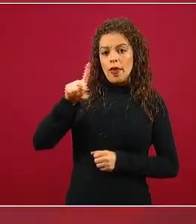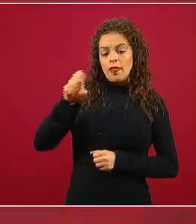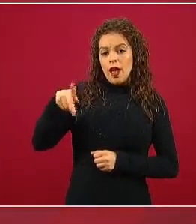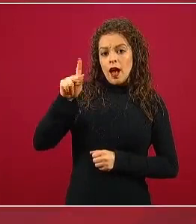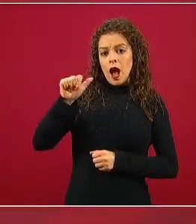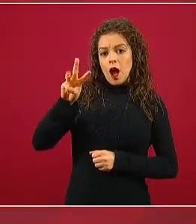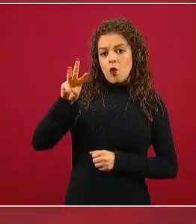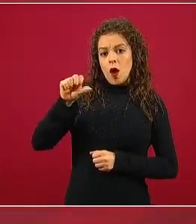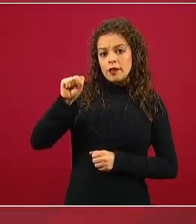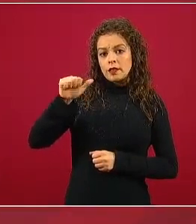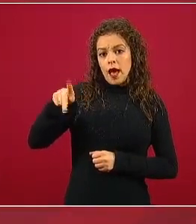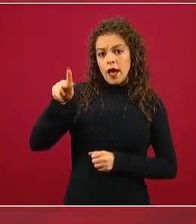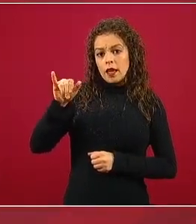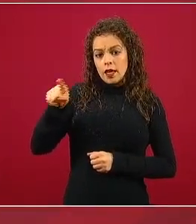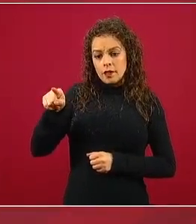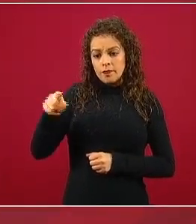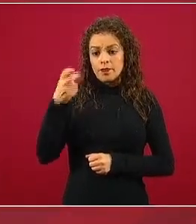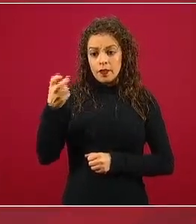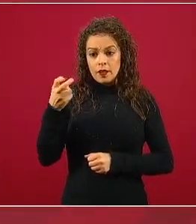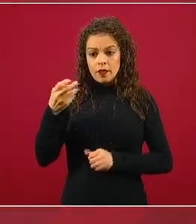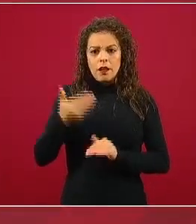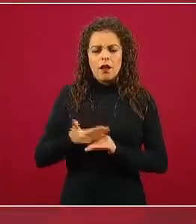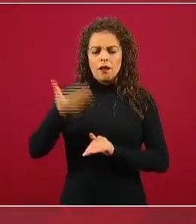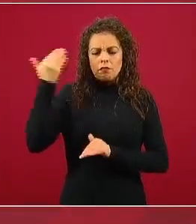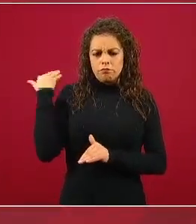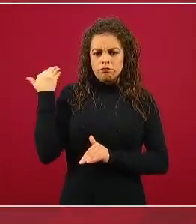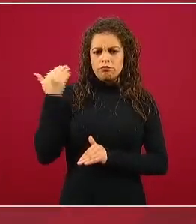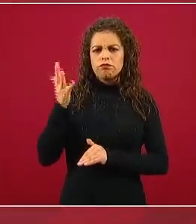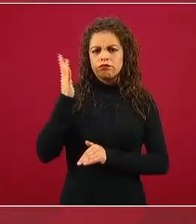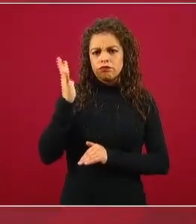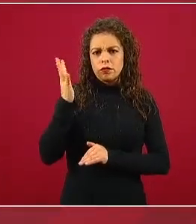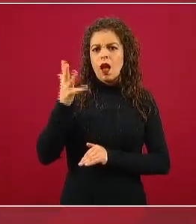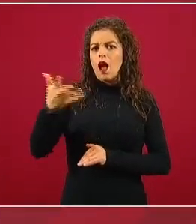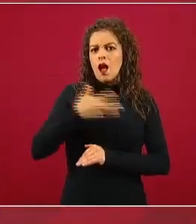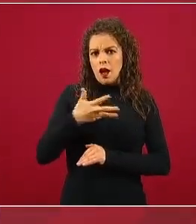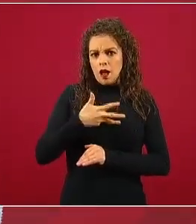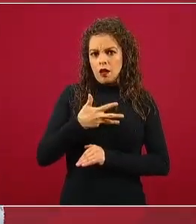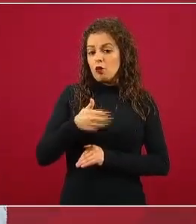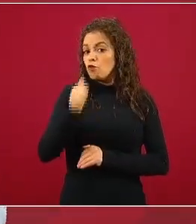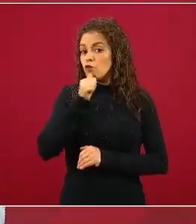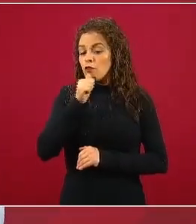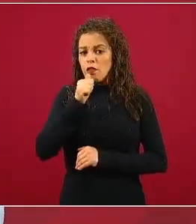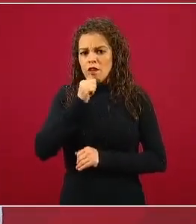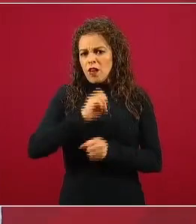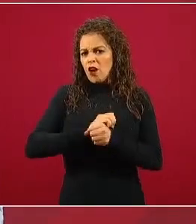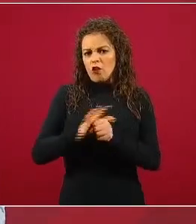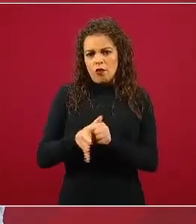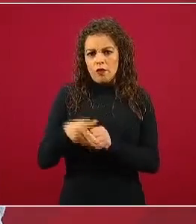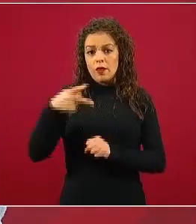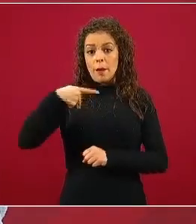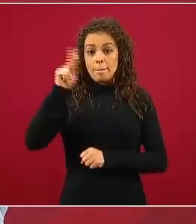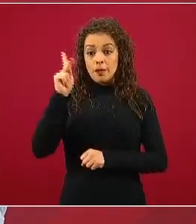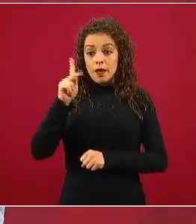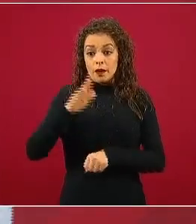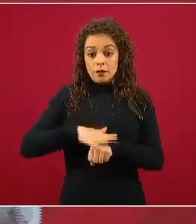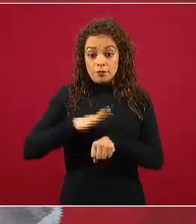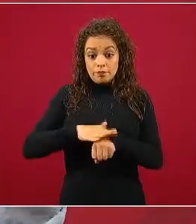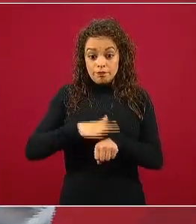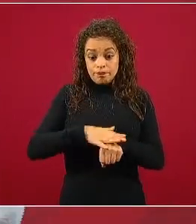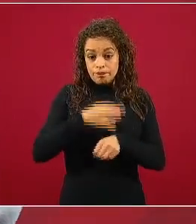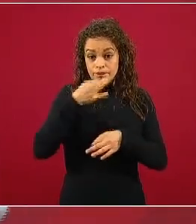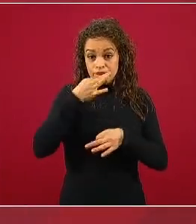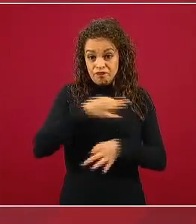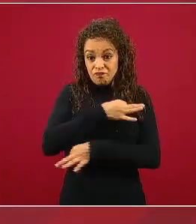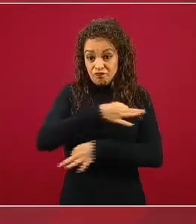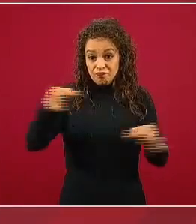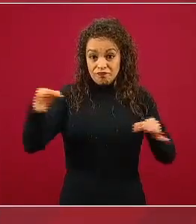Kawasaki. Este estaba descrito antes del COVID, en realidad lo que se volvió noticia en fechas recientes es un